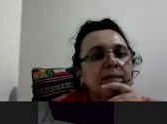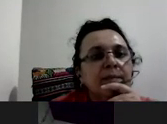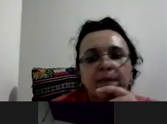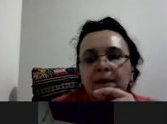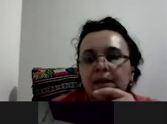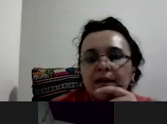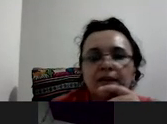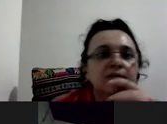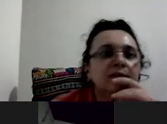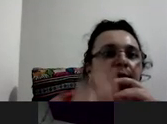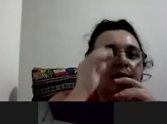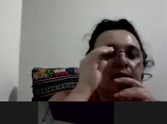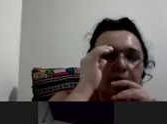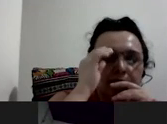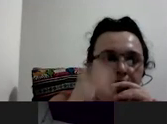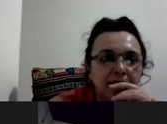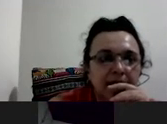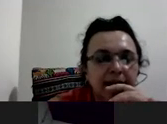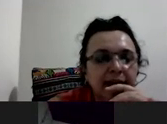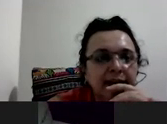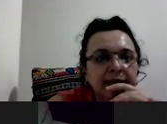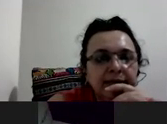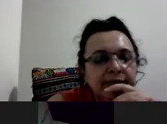Ajá. Entonces vamos con el otro.